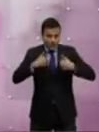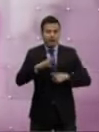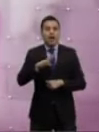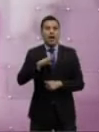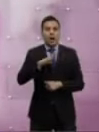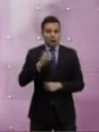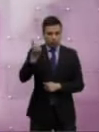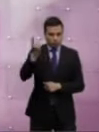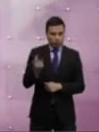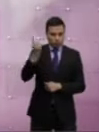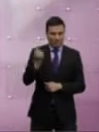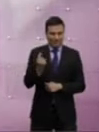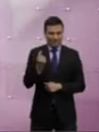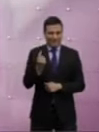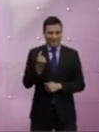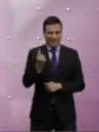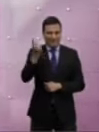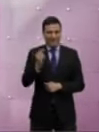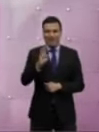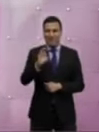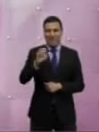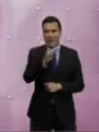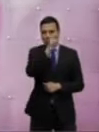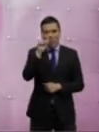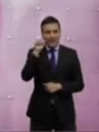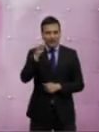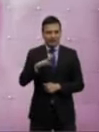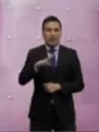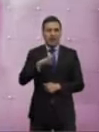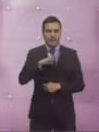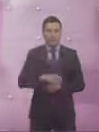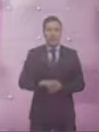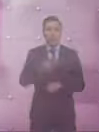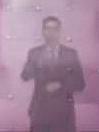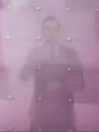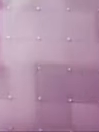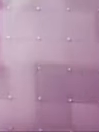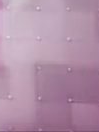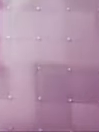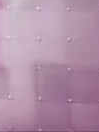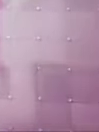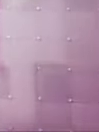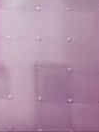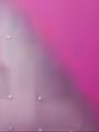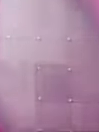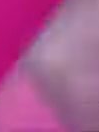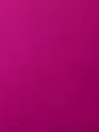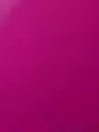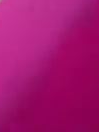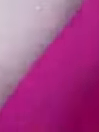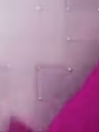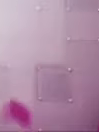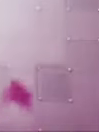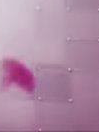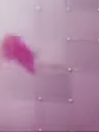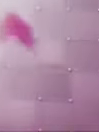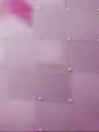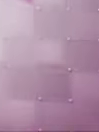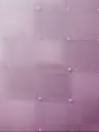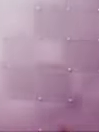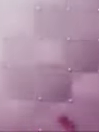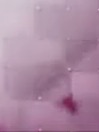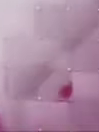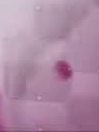becas Benito Juárez, tenemos a más de 300,000 jóvenes que reciben un apoyo y al final un apoyo en